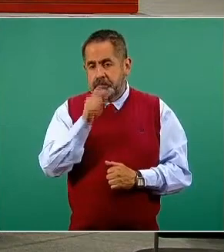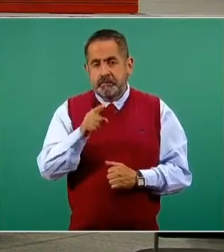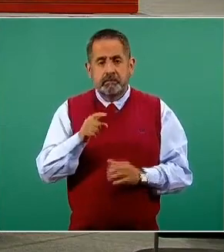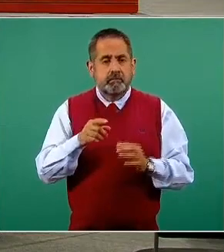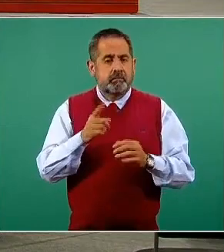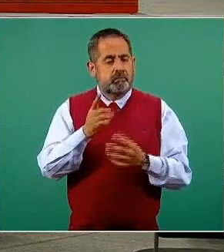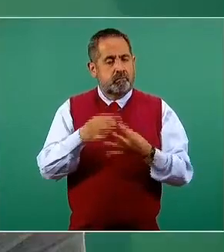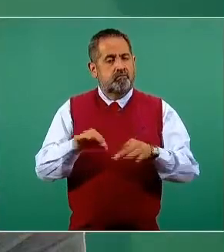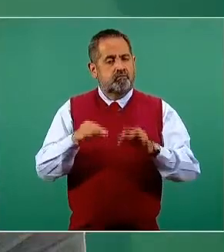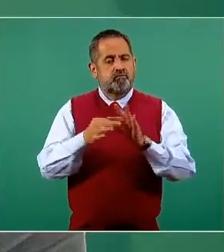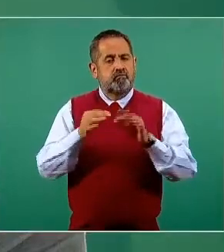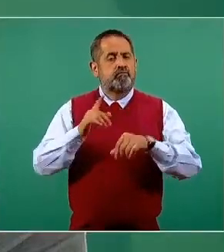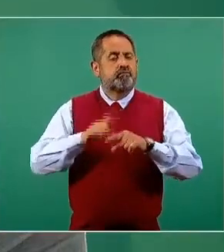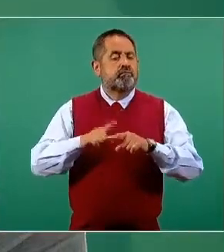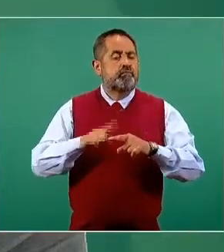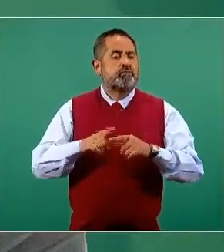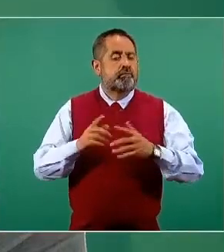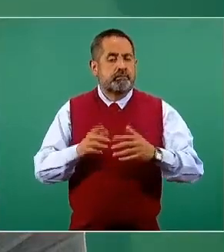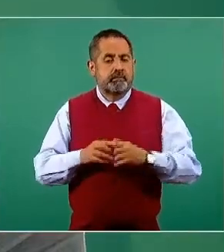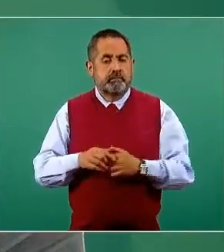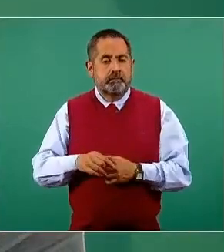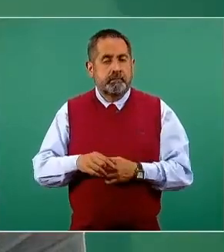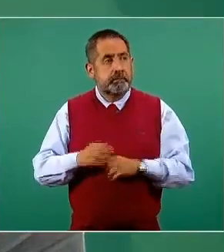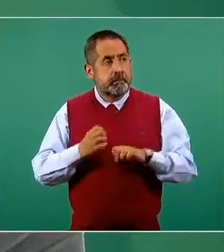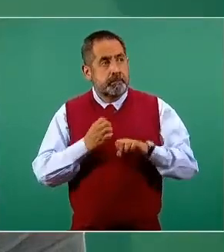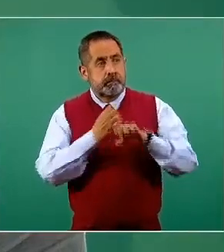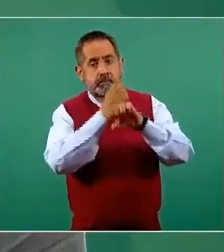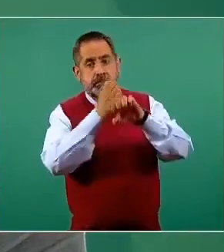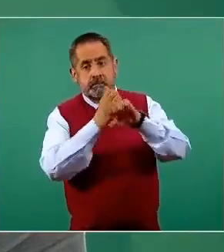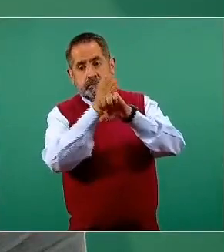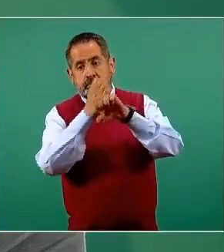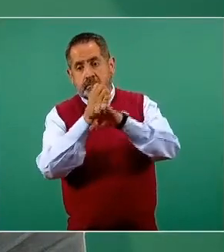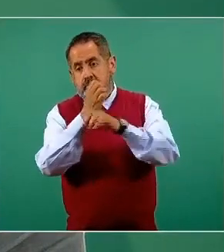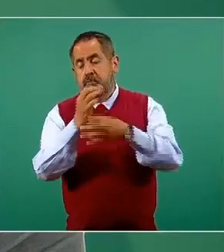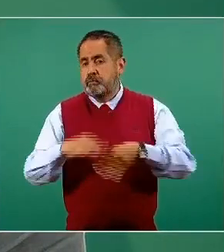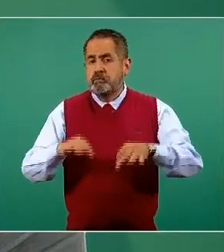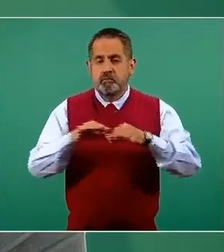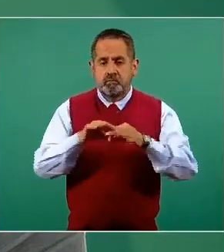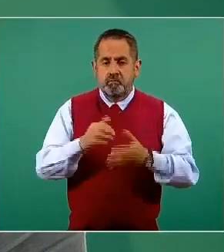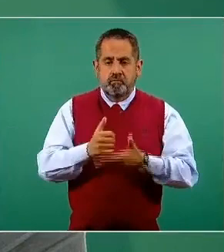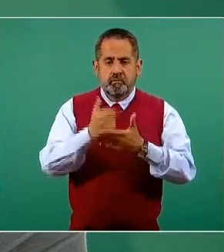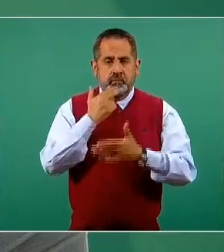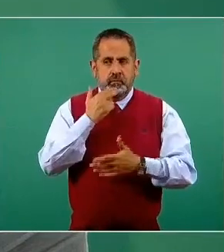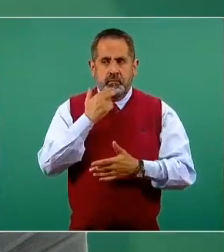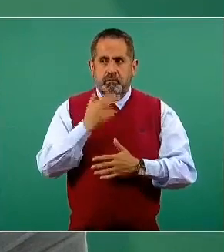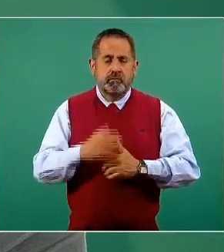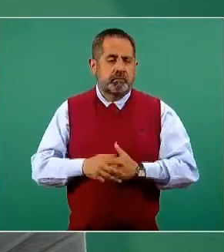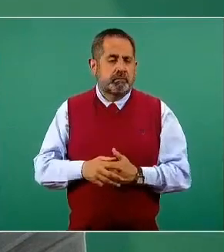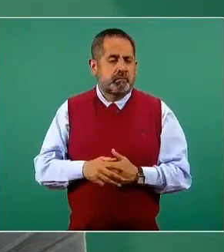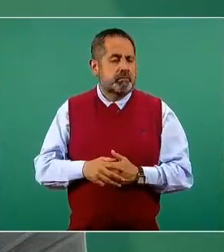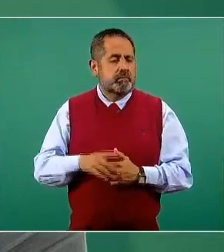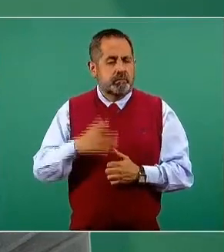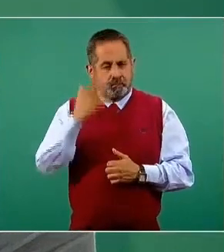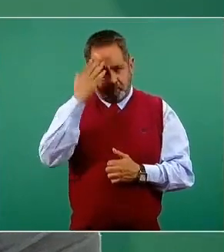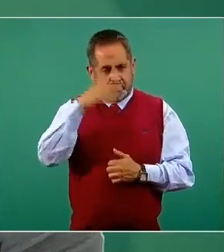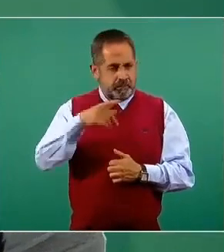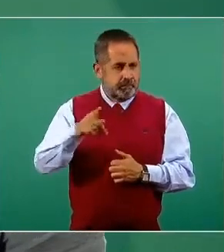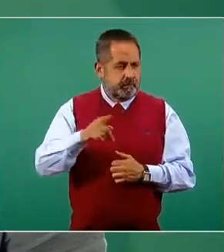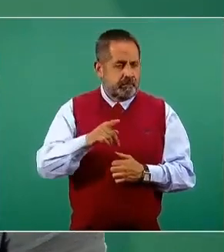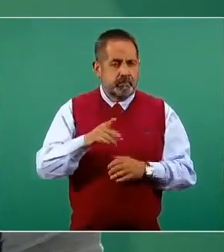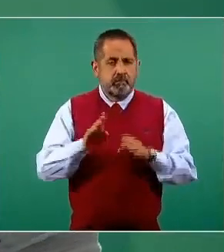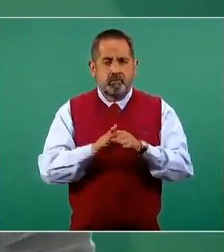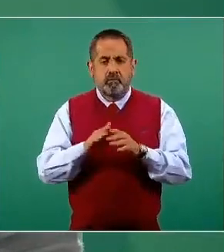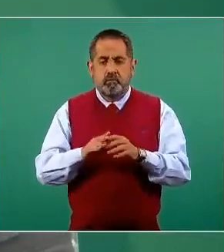componente importante de la participación de las entidades federativas. Como hemos destacado, la respuesta a la epidemia no